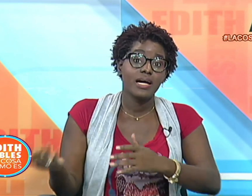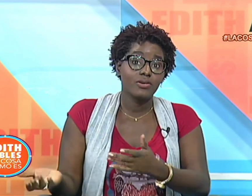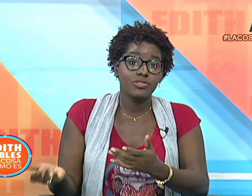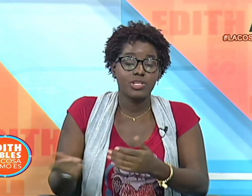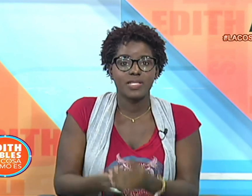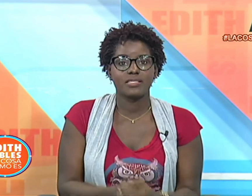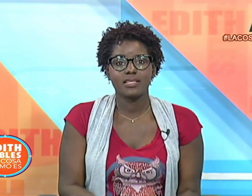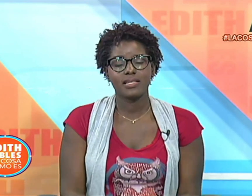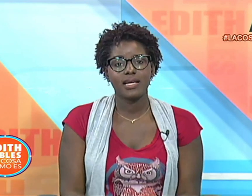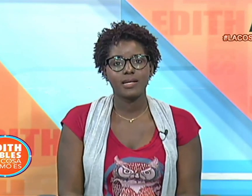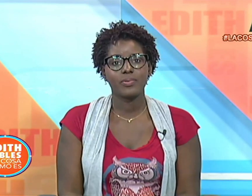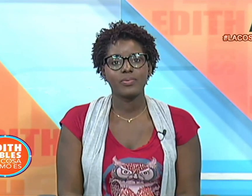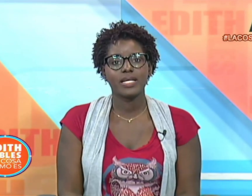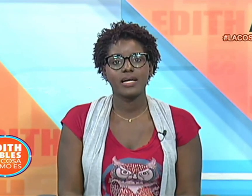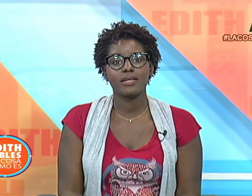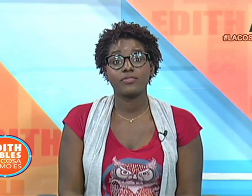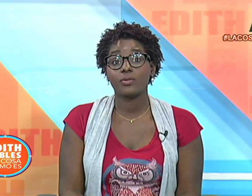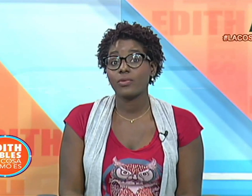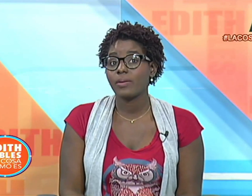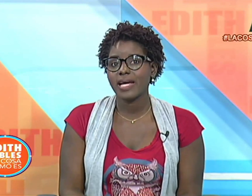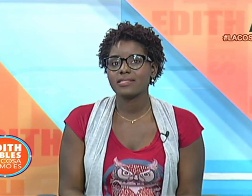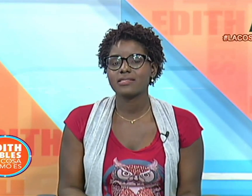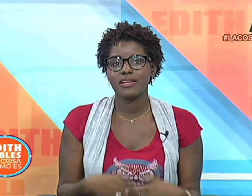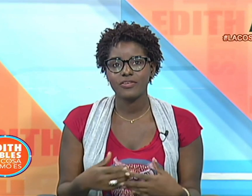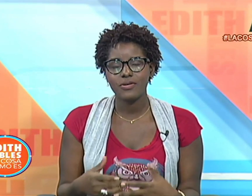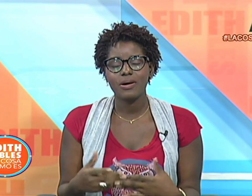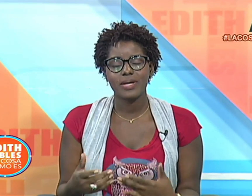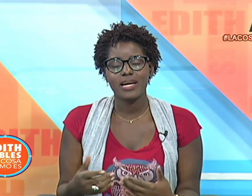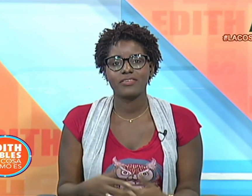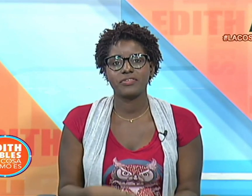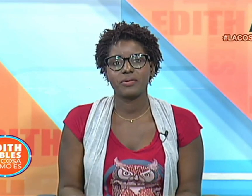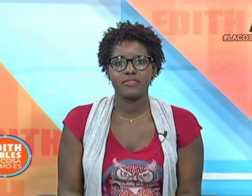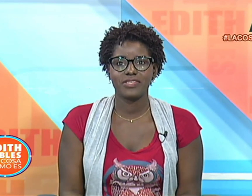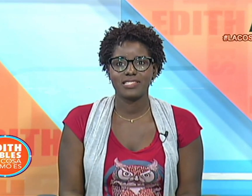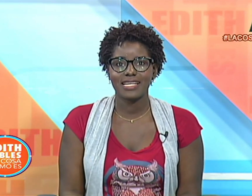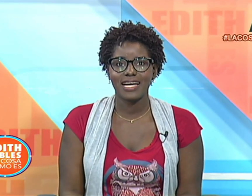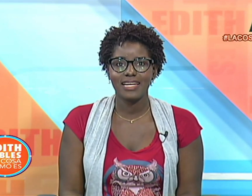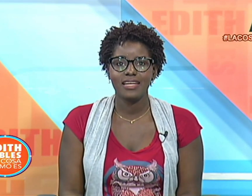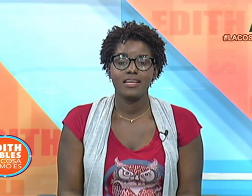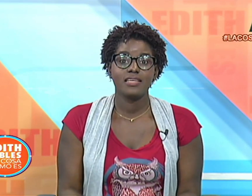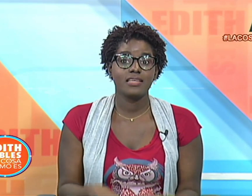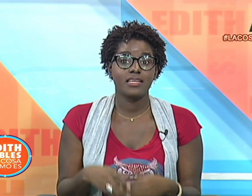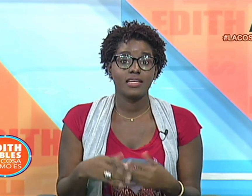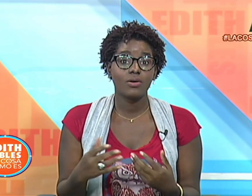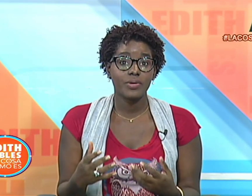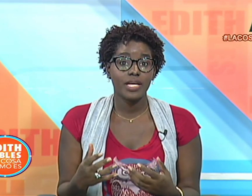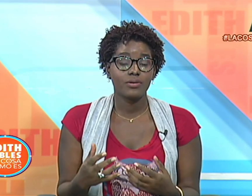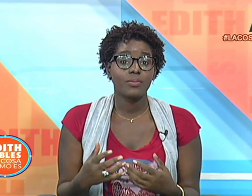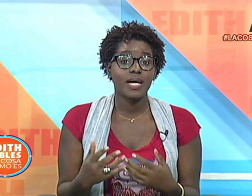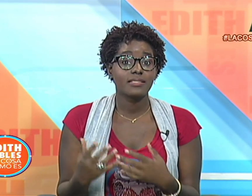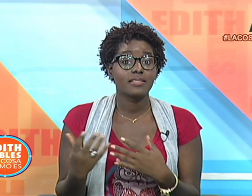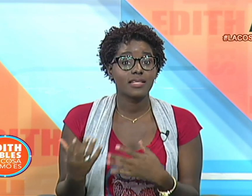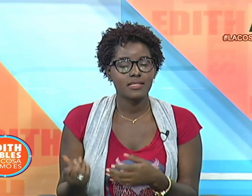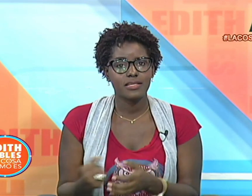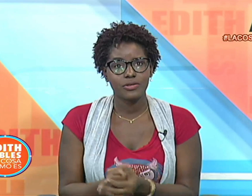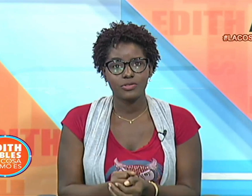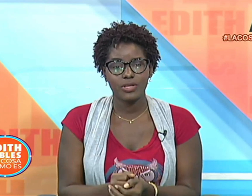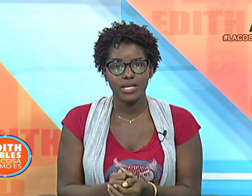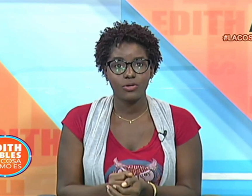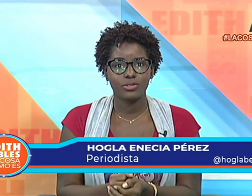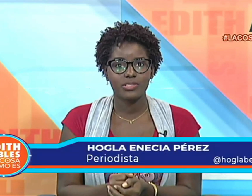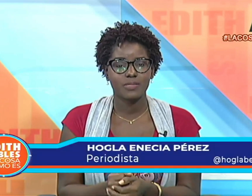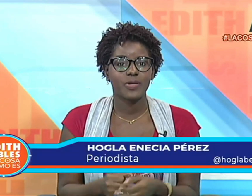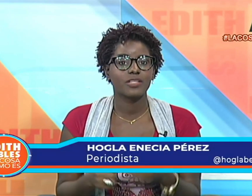anoche el presidente de la república informó al país que no habrá reforma fiscal y que el gobierno va a centrarse en